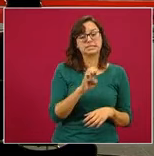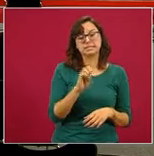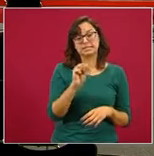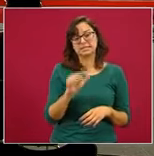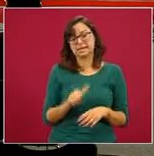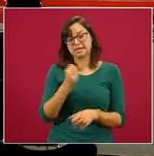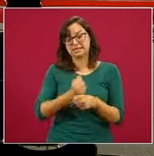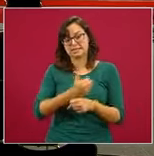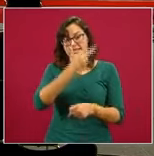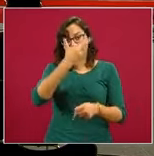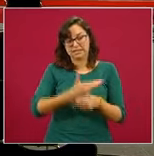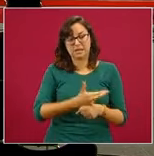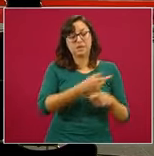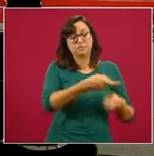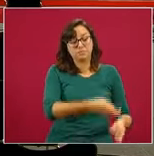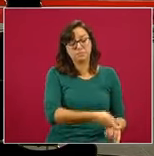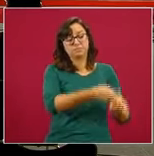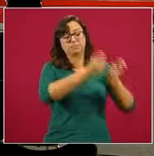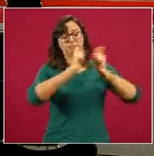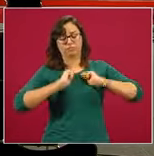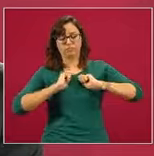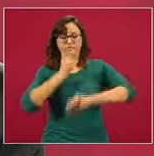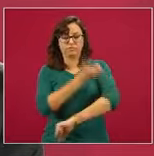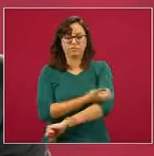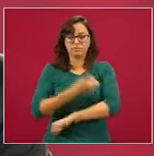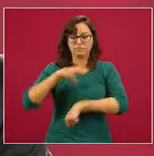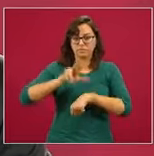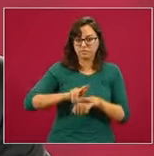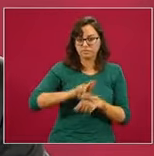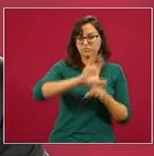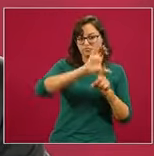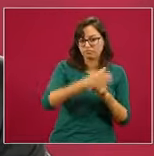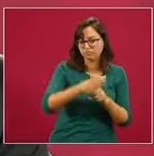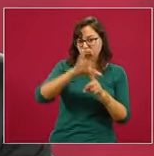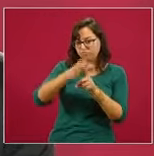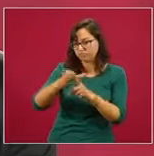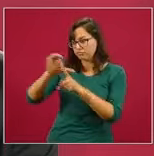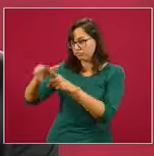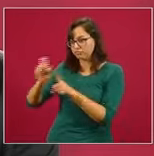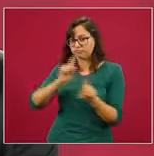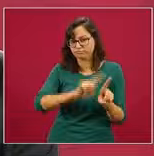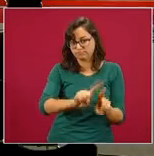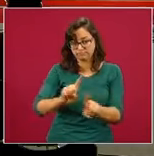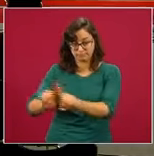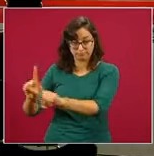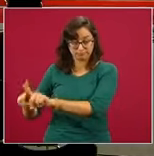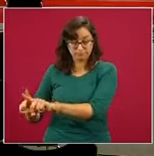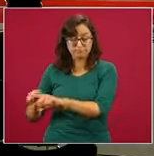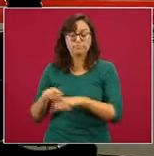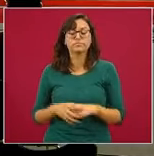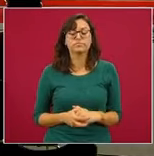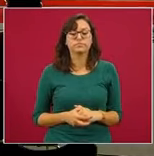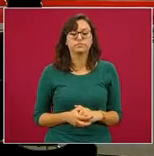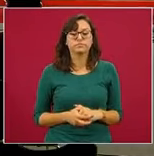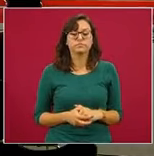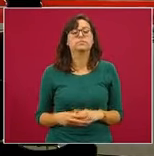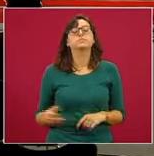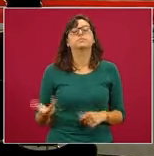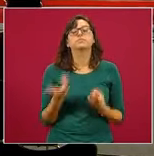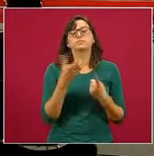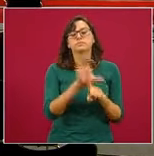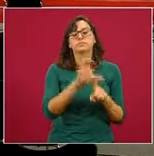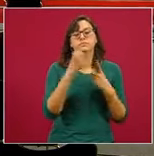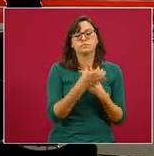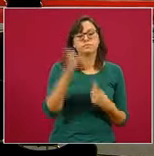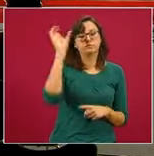y me ha encomendado a mí coordinar los distintos subgrupos de trabajo. Tenemos un comité científico, un